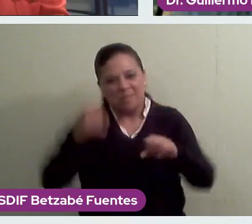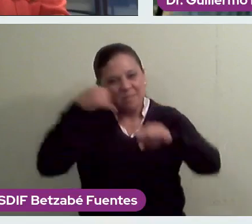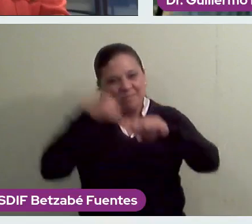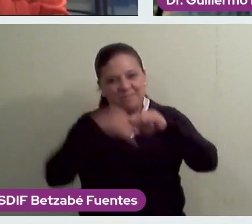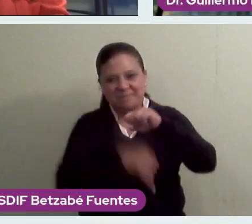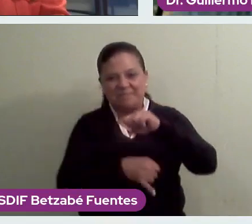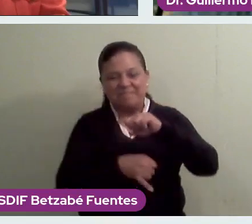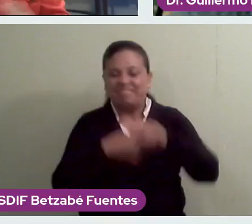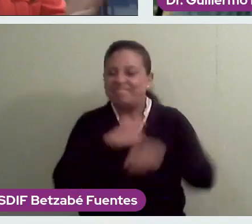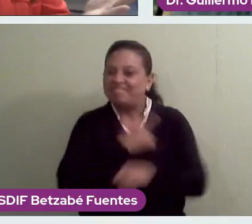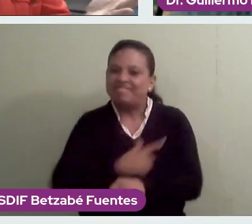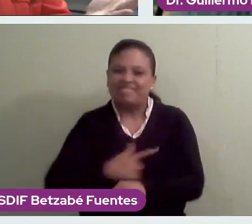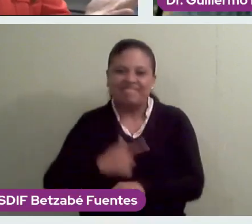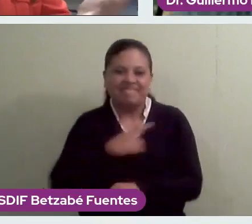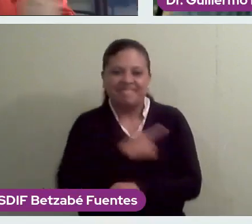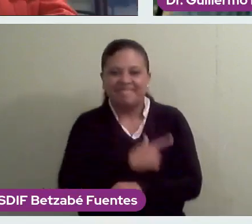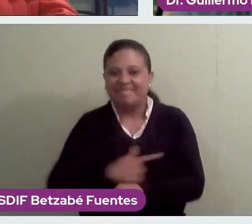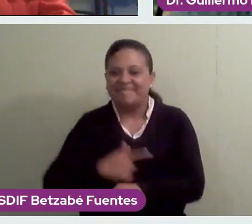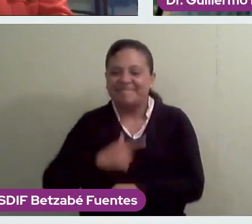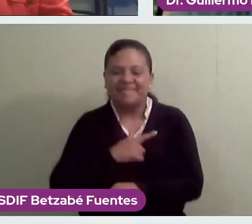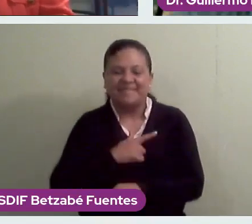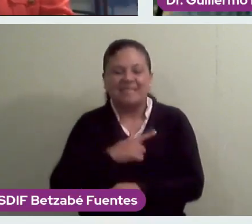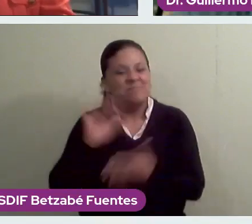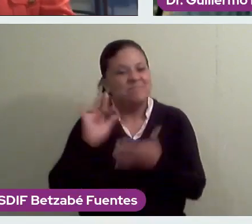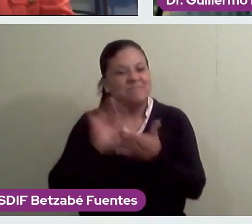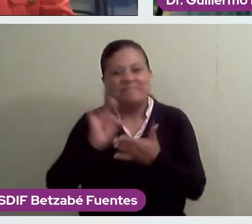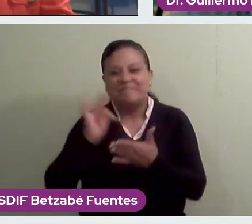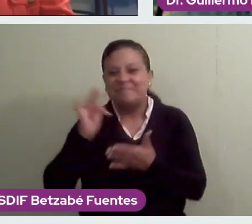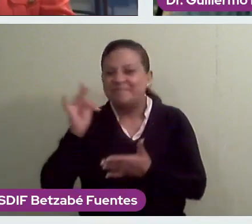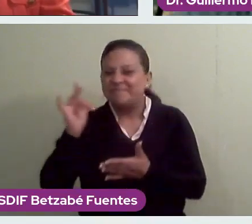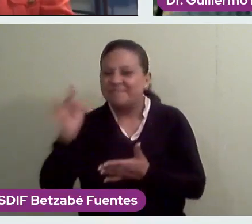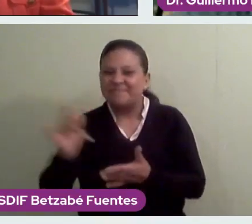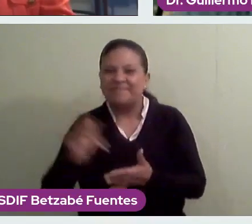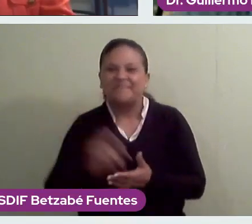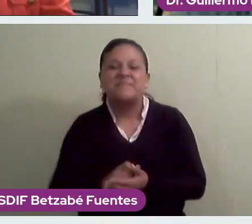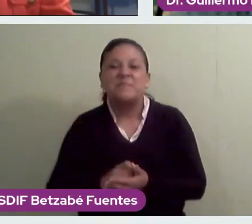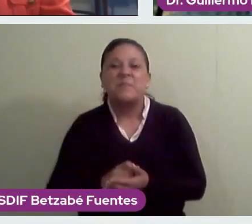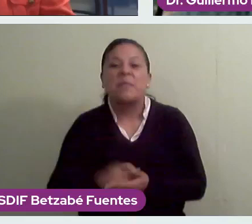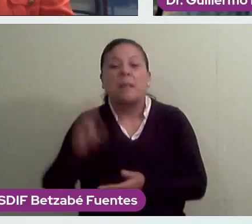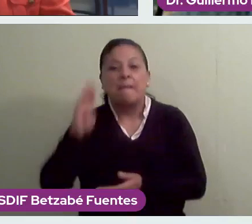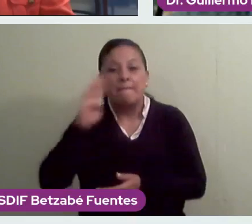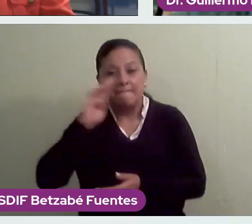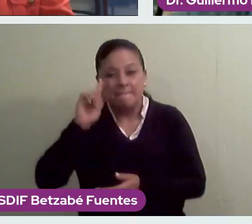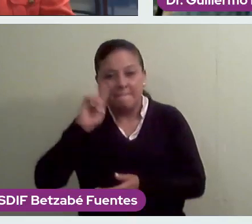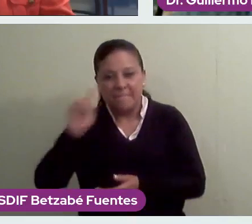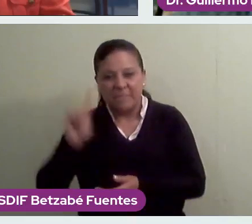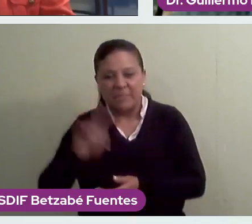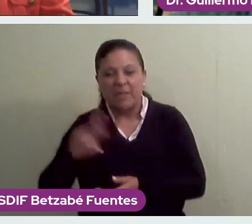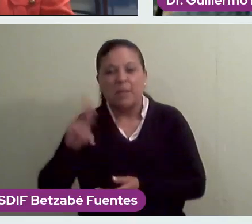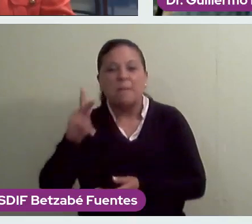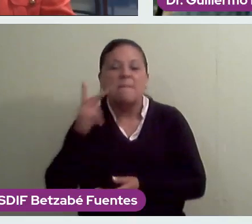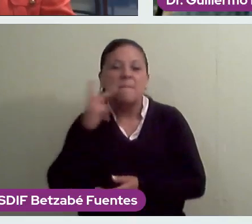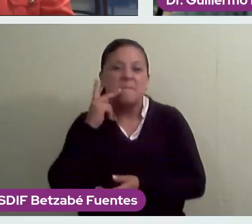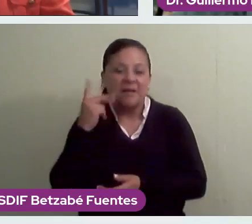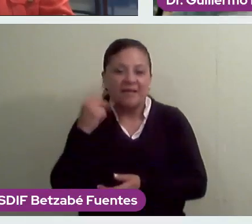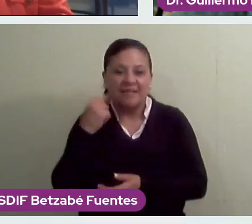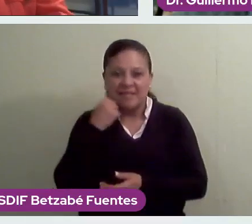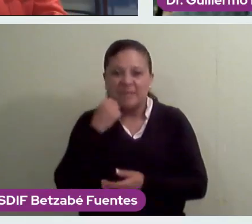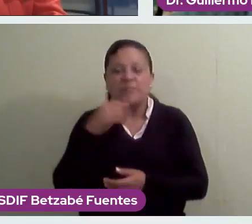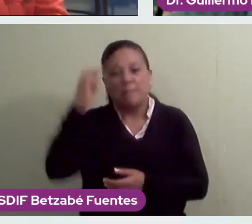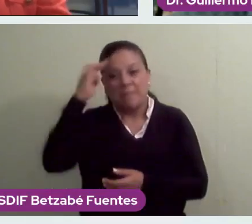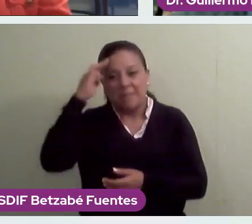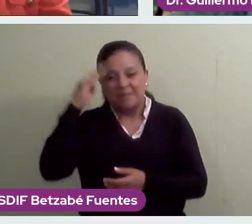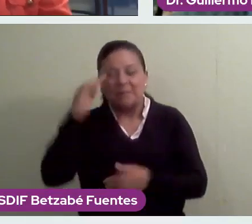jurisdiccional. No me queda más que agradecer nuevamente a Betsabe, a Patti, a Manuel, a mi compañera Paola, que